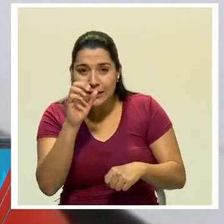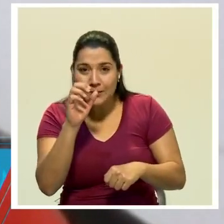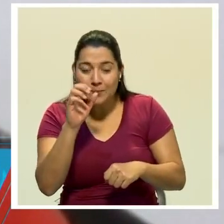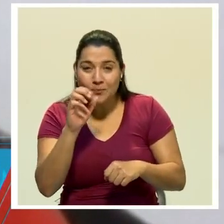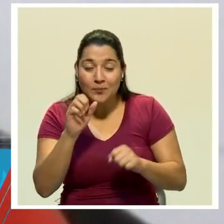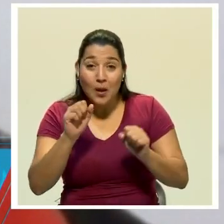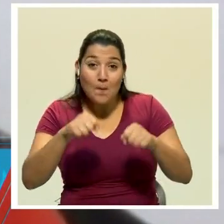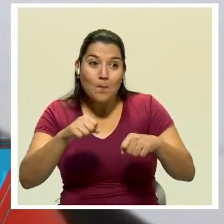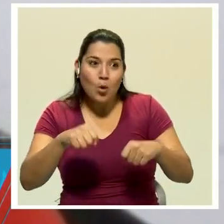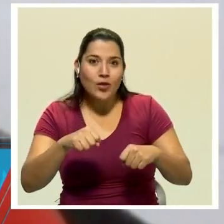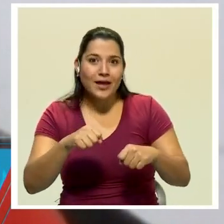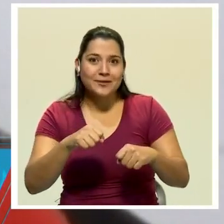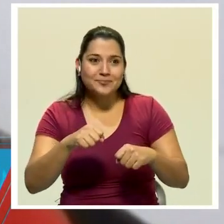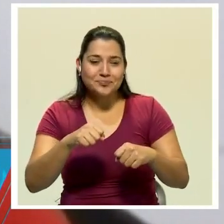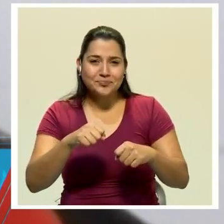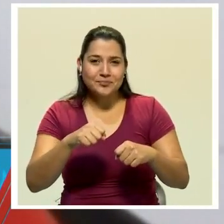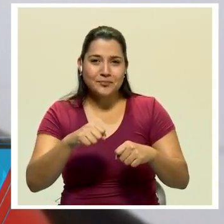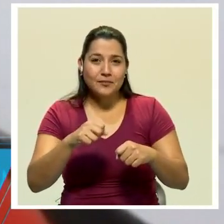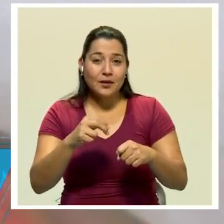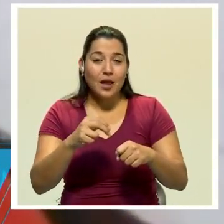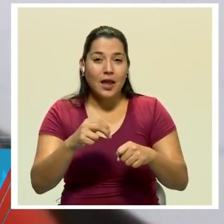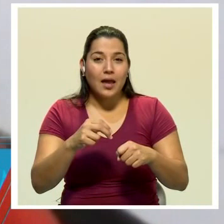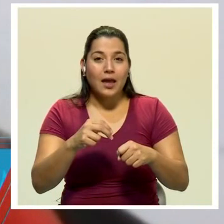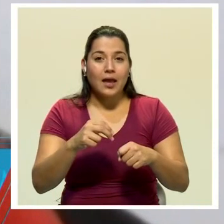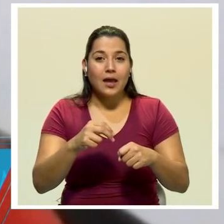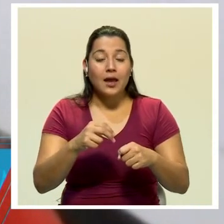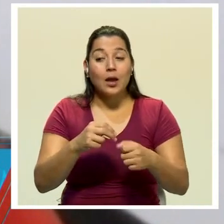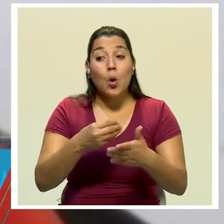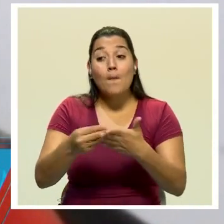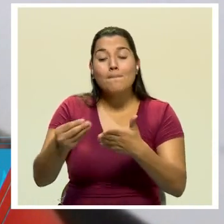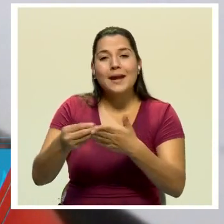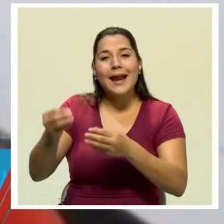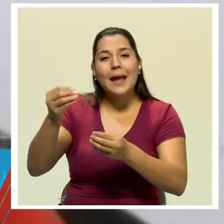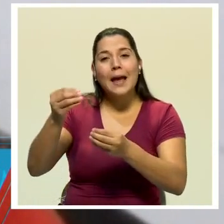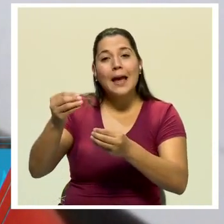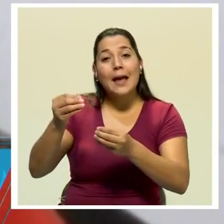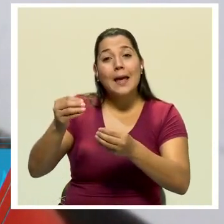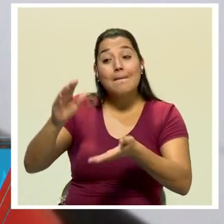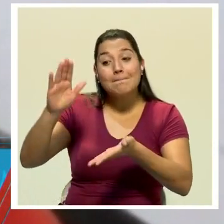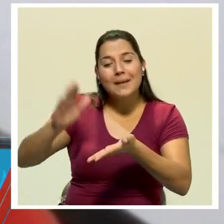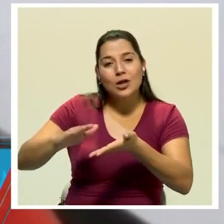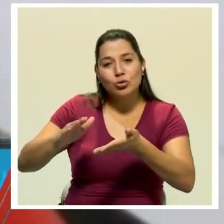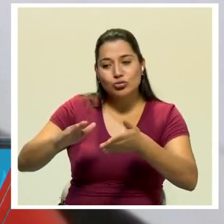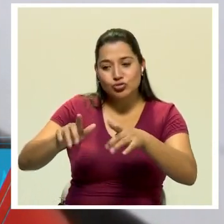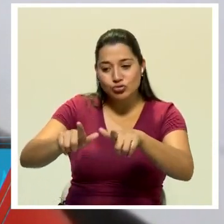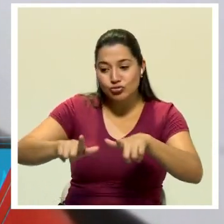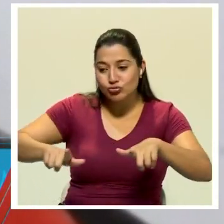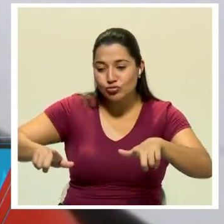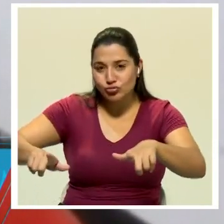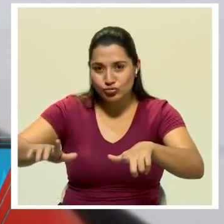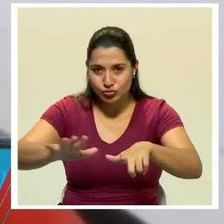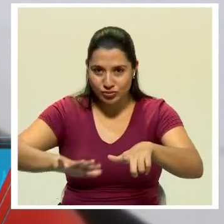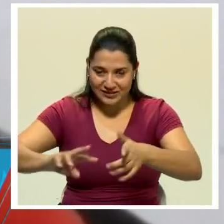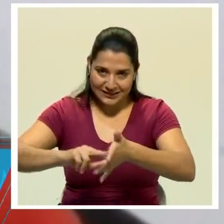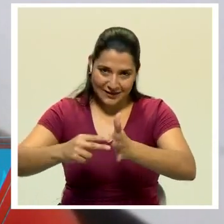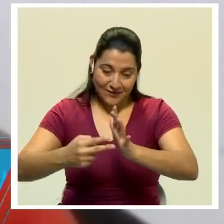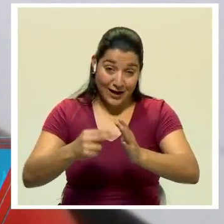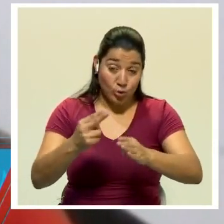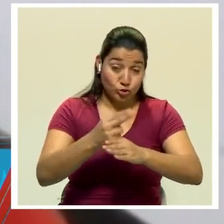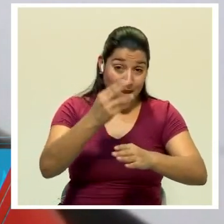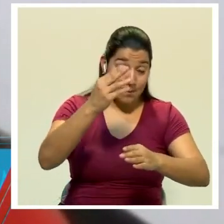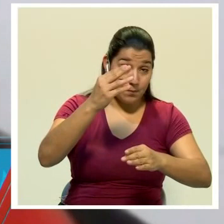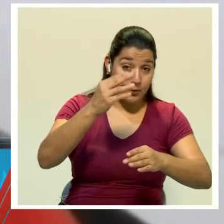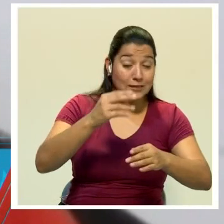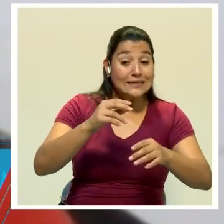inversión en comprar terrenos para el sistema, sino que ya detectar terrenos que sean